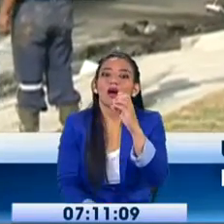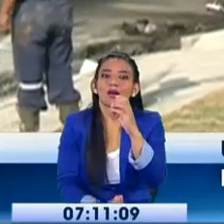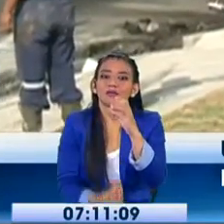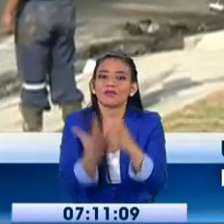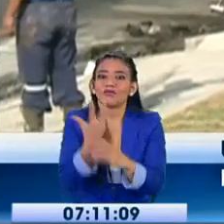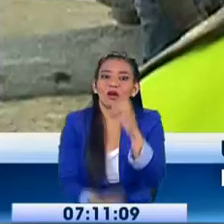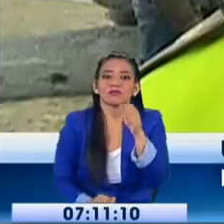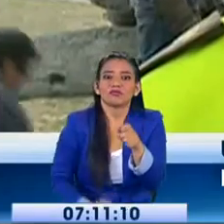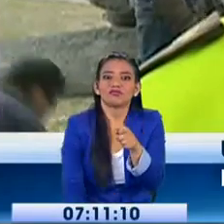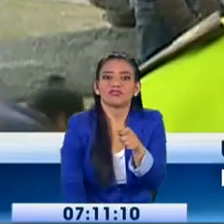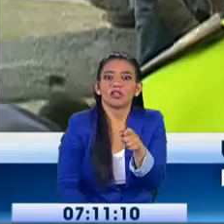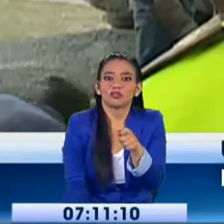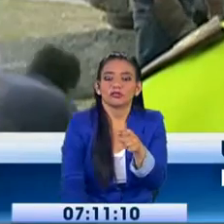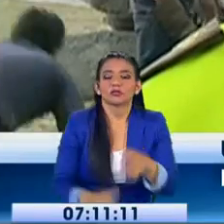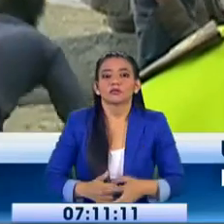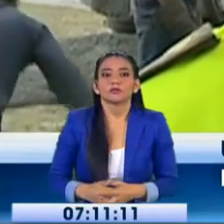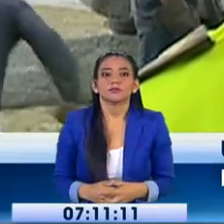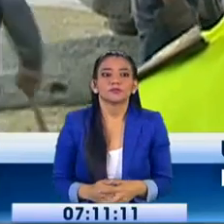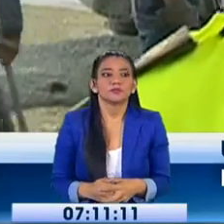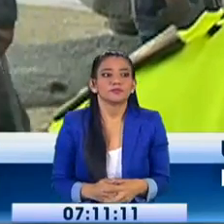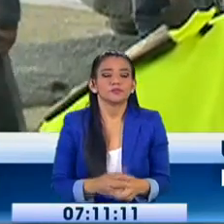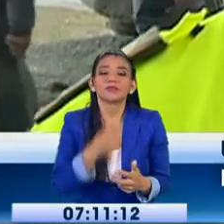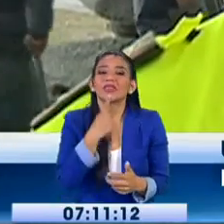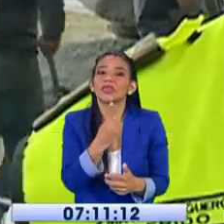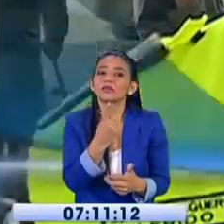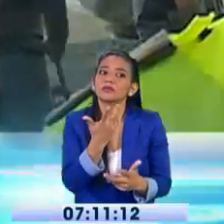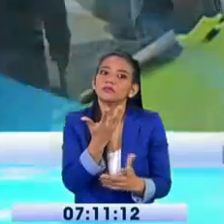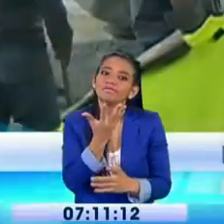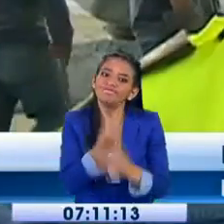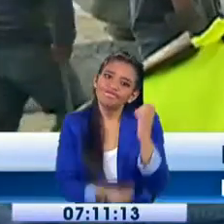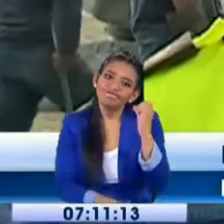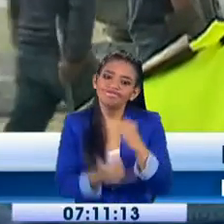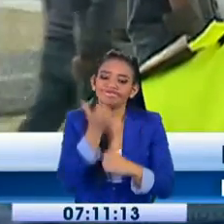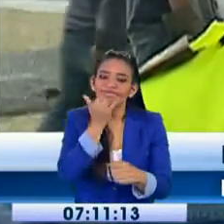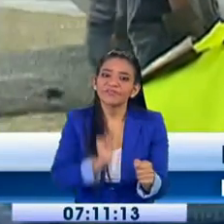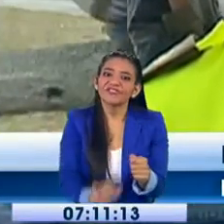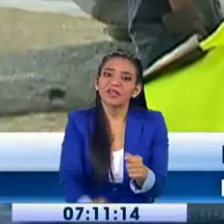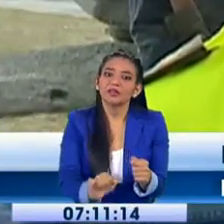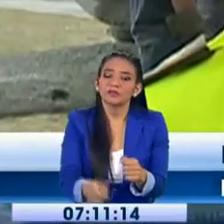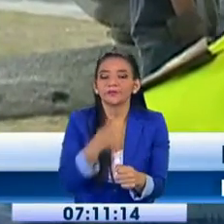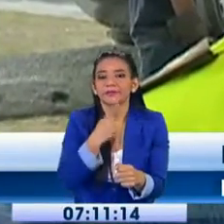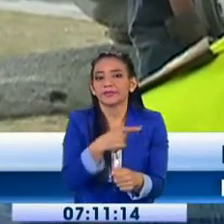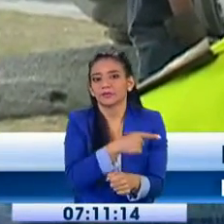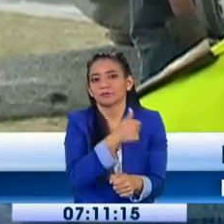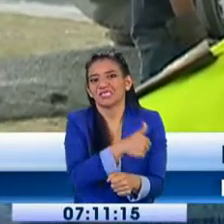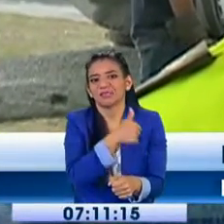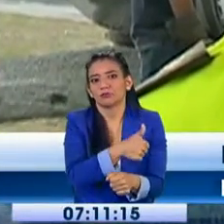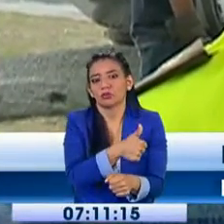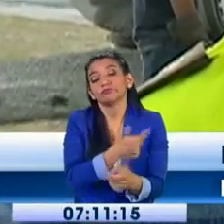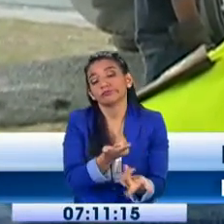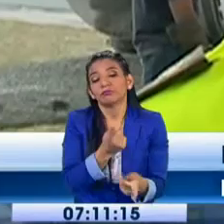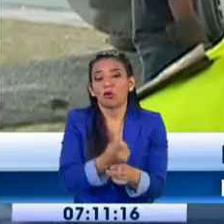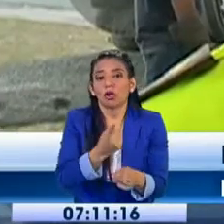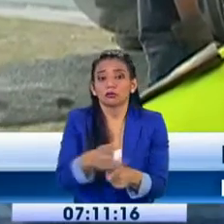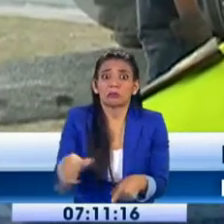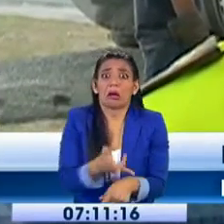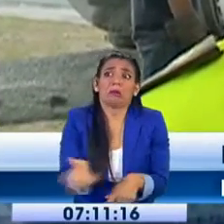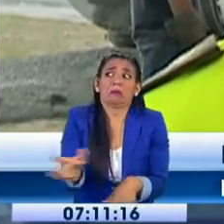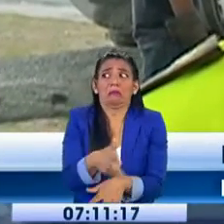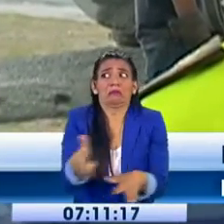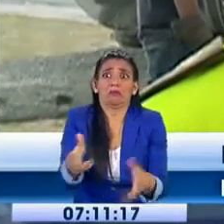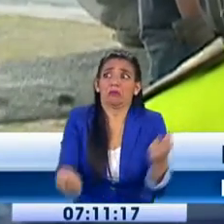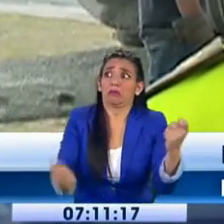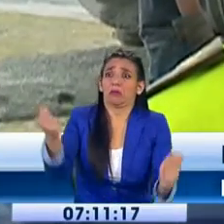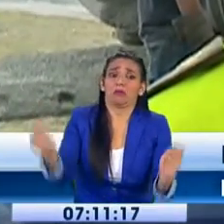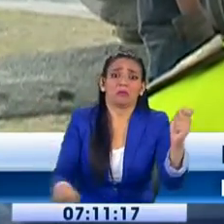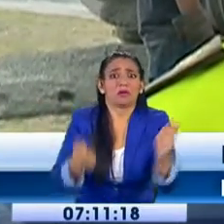en los frenos. Manifiesta de que ha sufrido un desperfecto en el sistema de frenos, ocasionándose pues, lógicamente una maniobra con